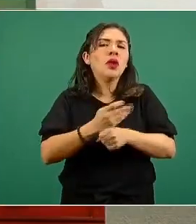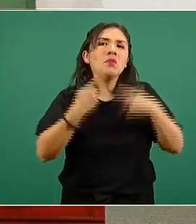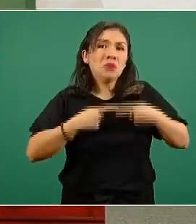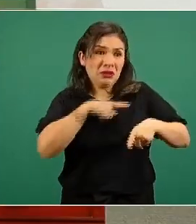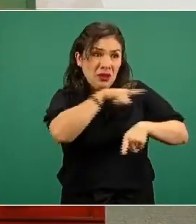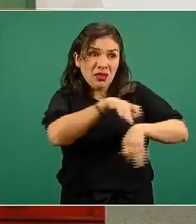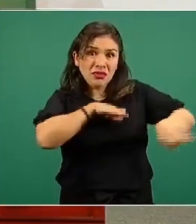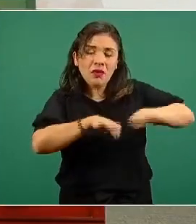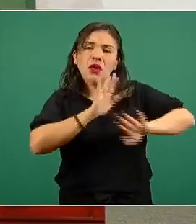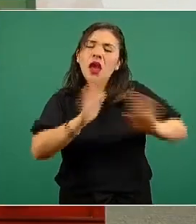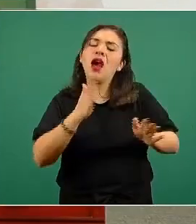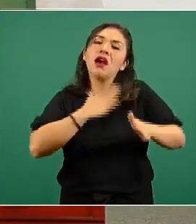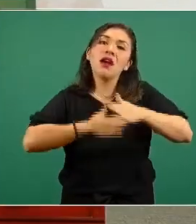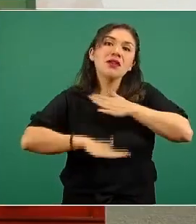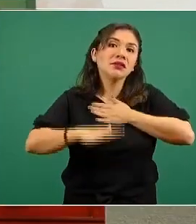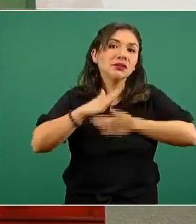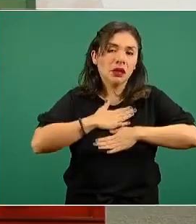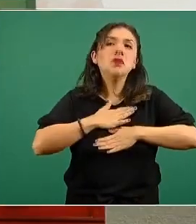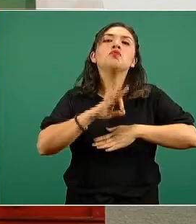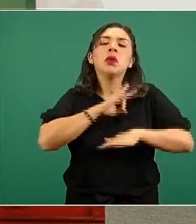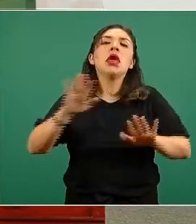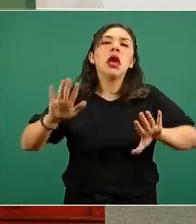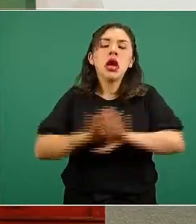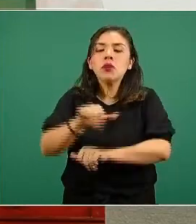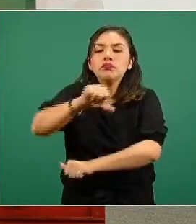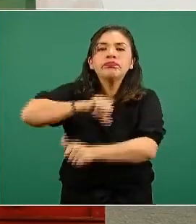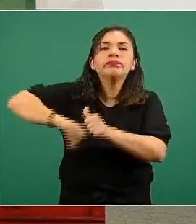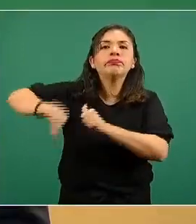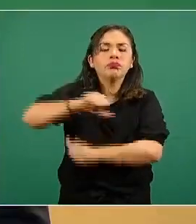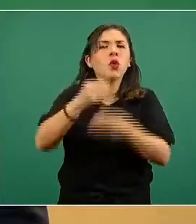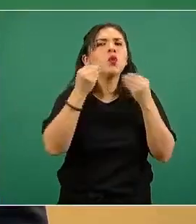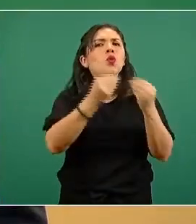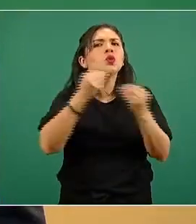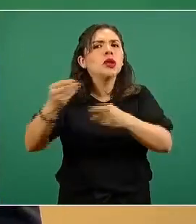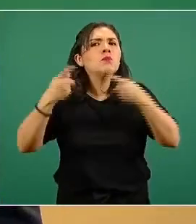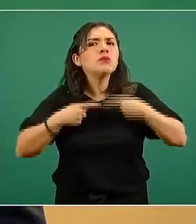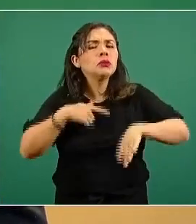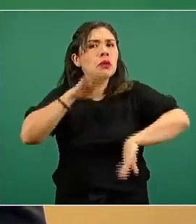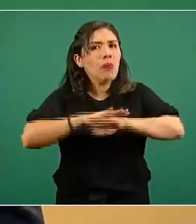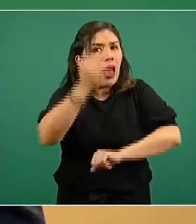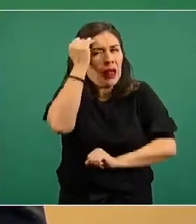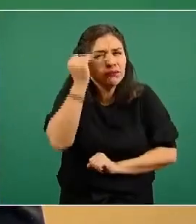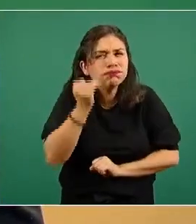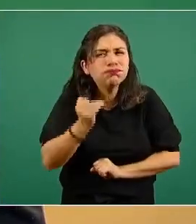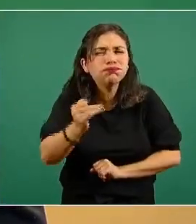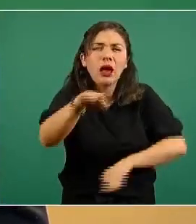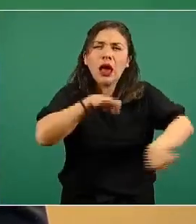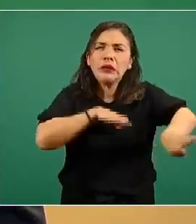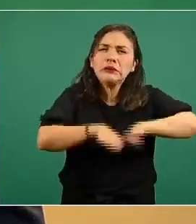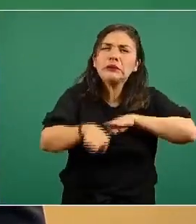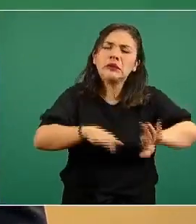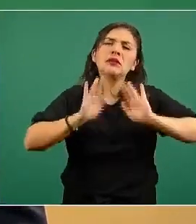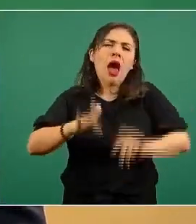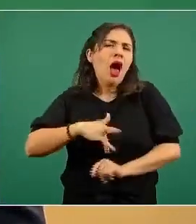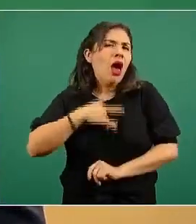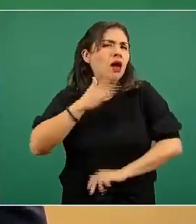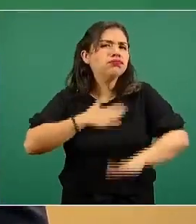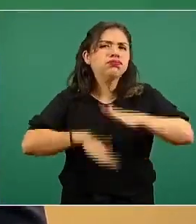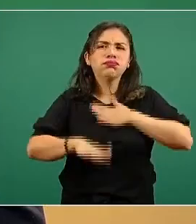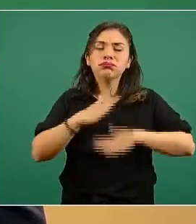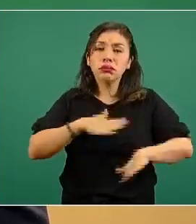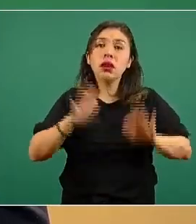sumamente agotado. Todas las personas que han tenido tanto tiempo de trabajo están agotadas y